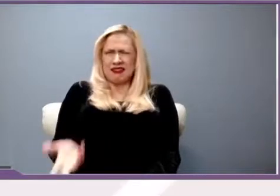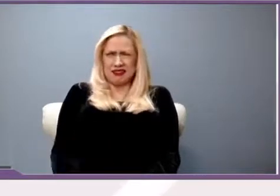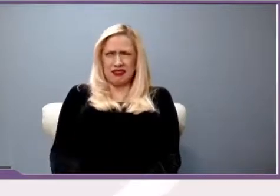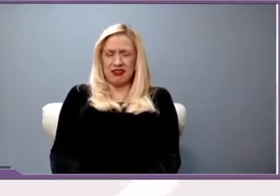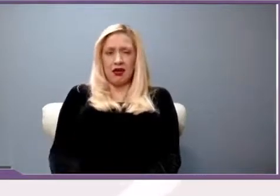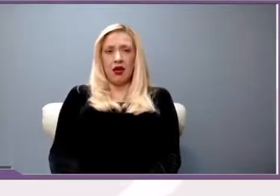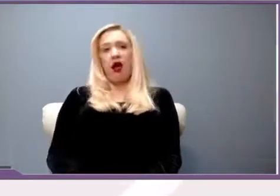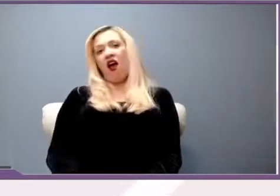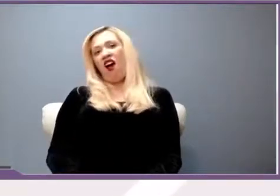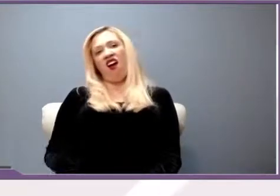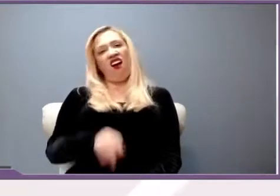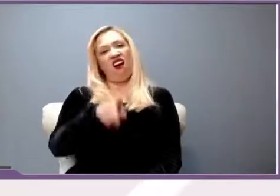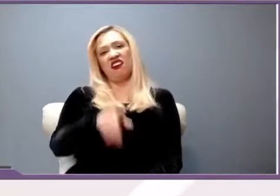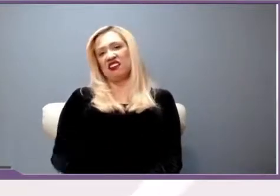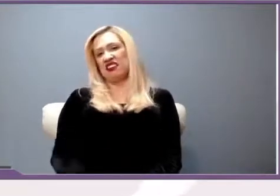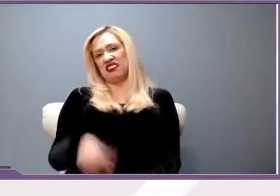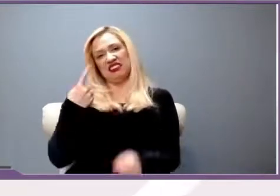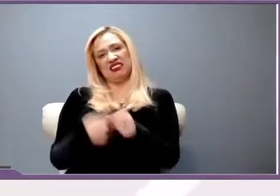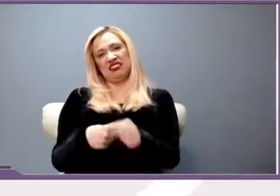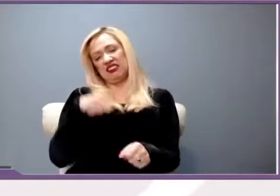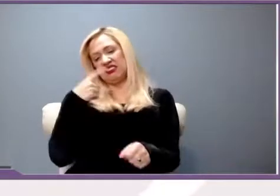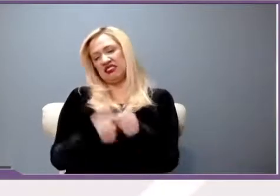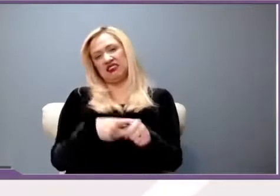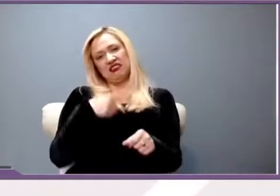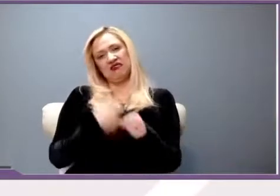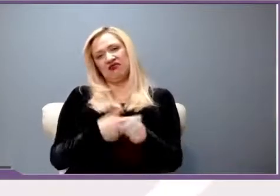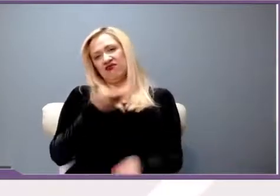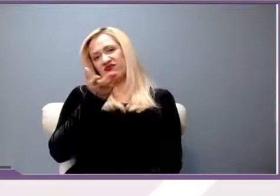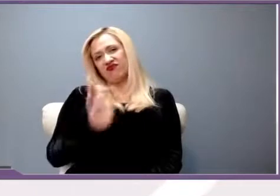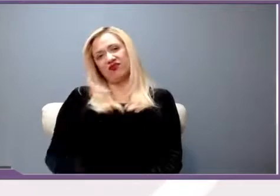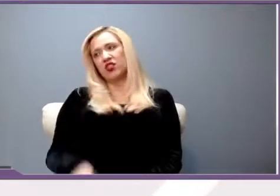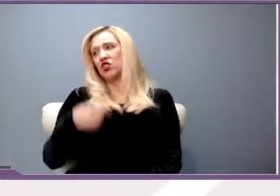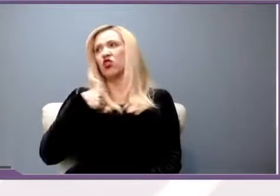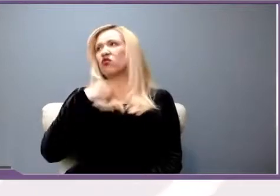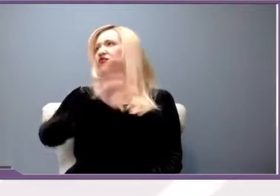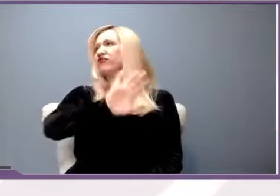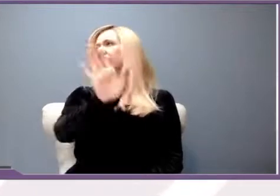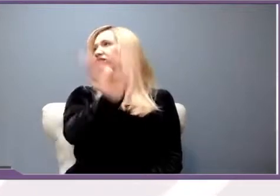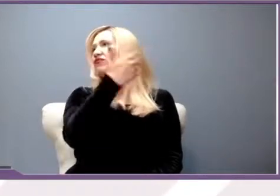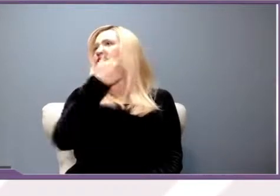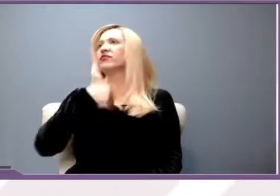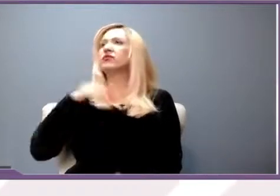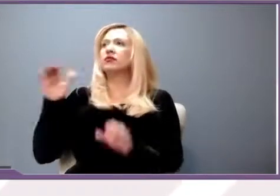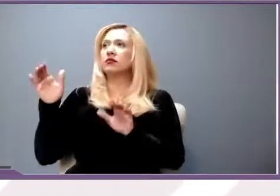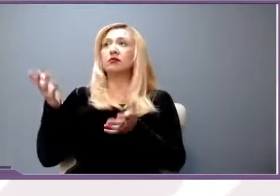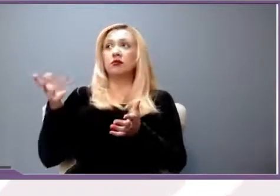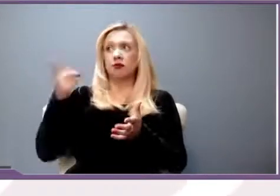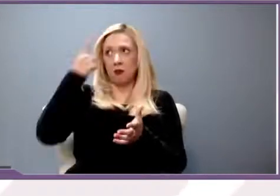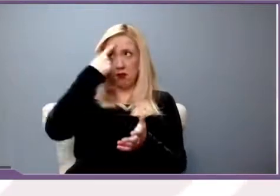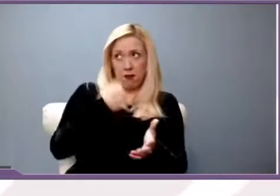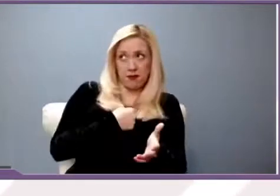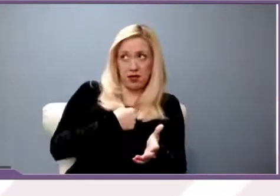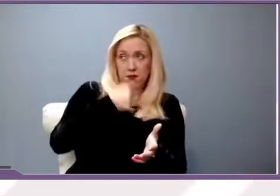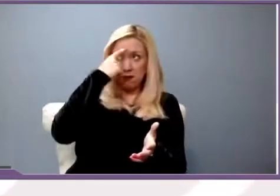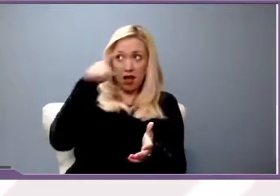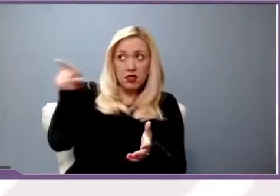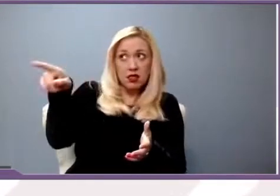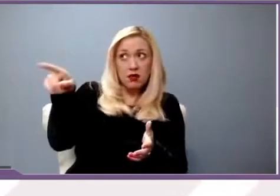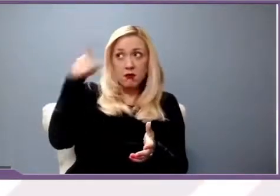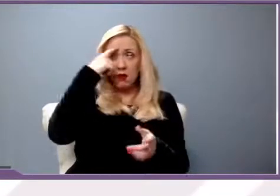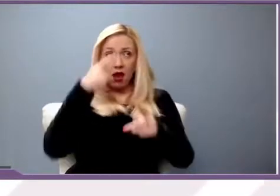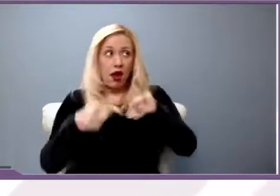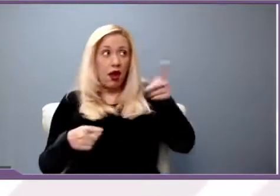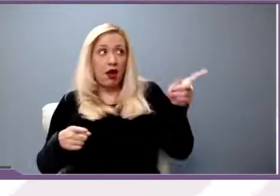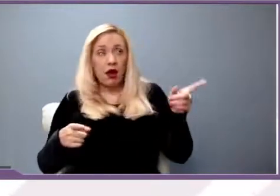somos saludables y necesitamos gente saludable. ¿Por qué? Para mí, para ciertas personas,